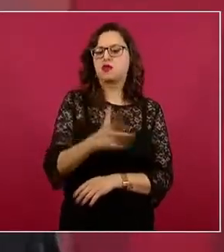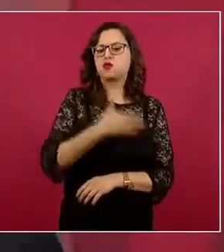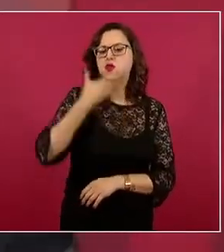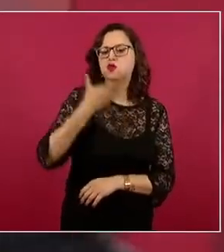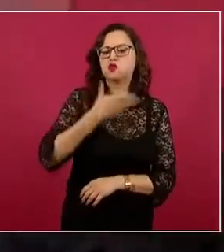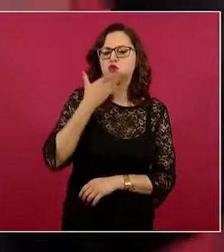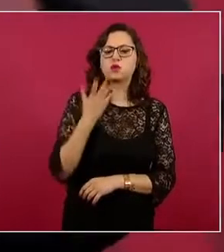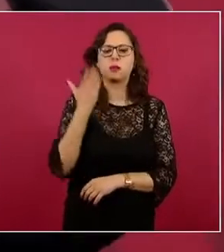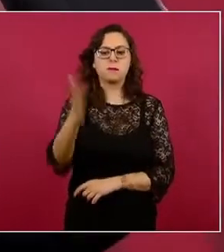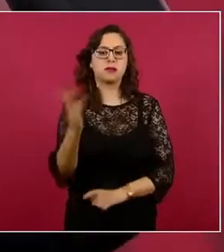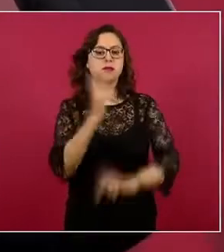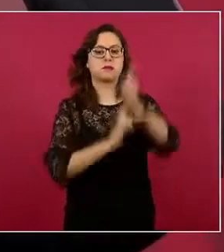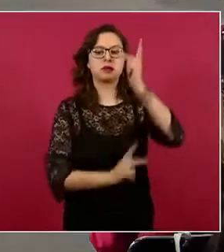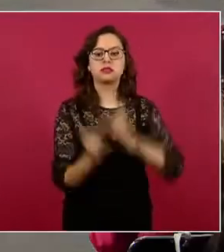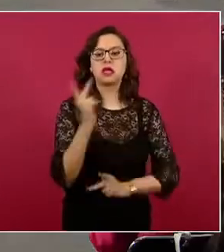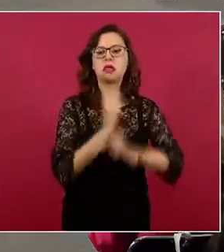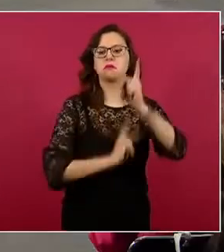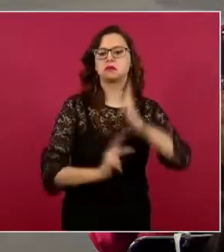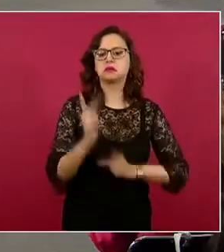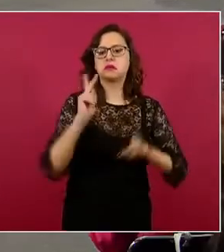dejaron